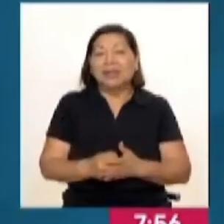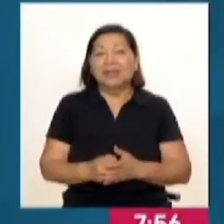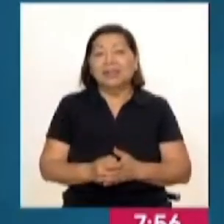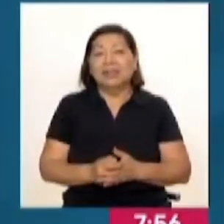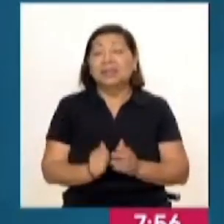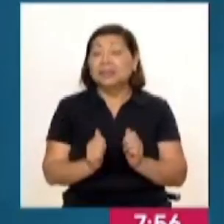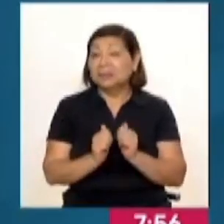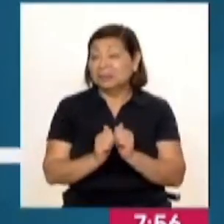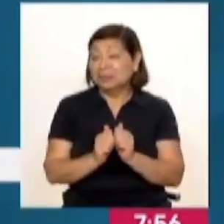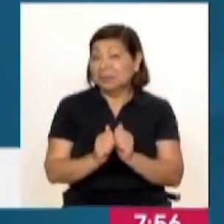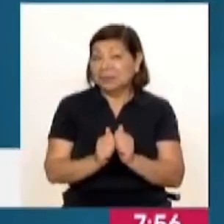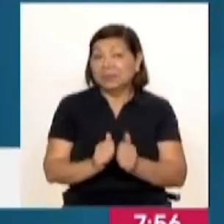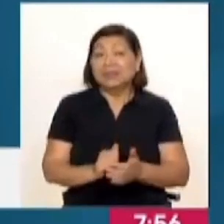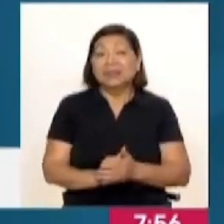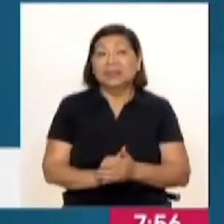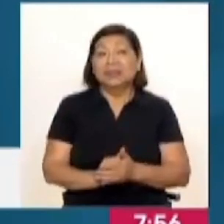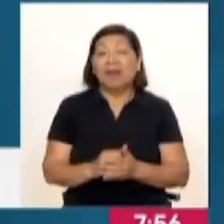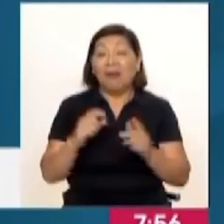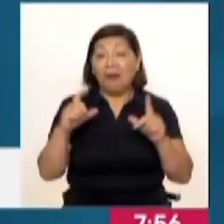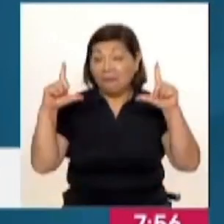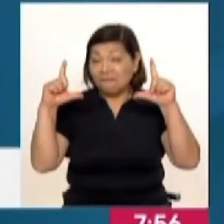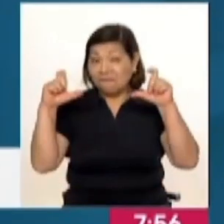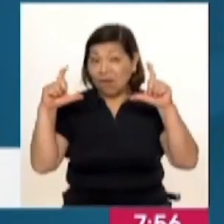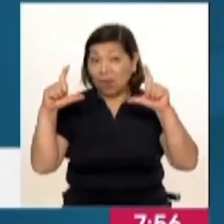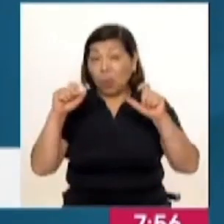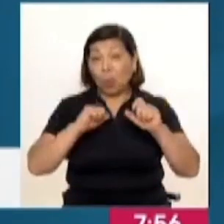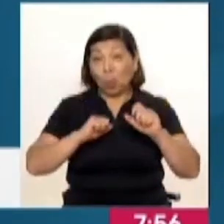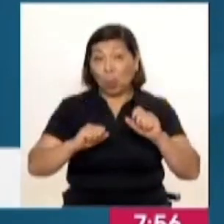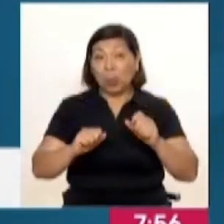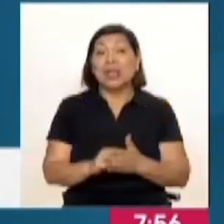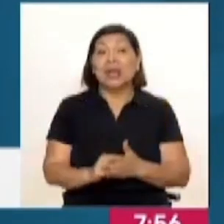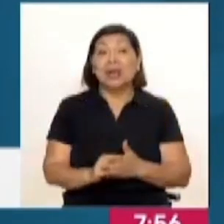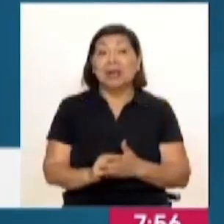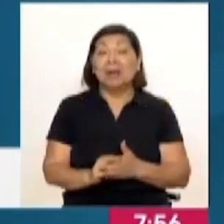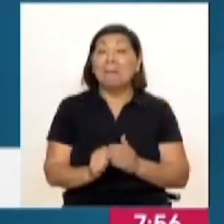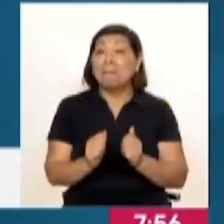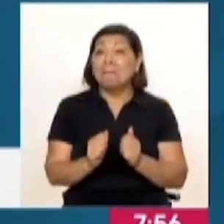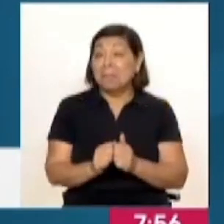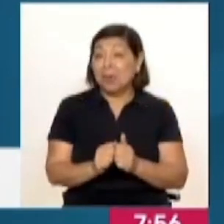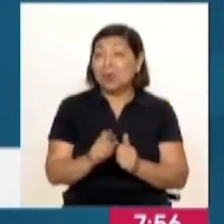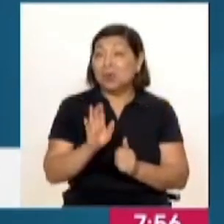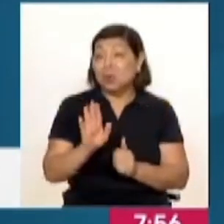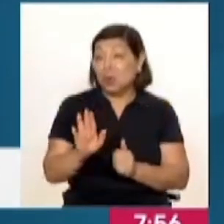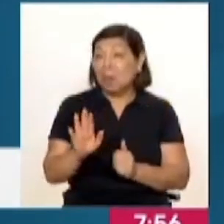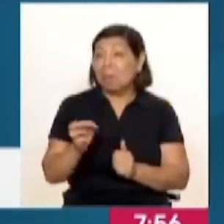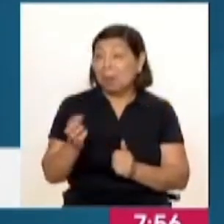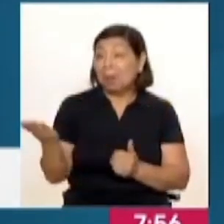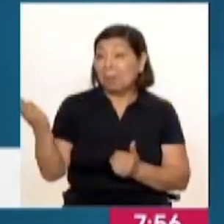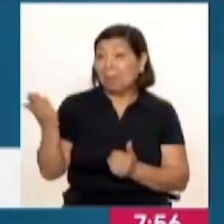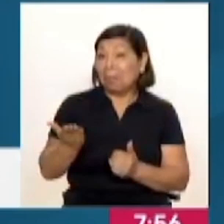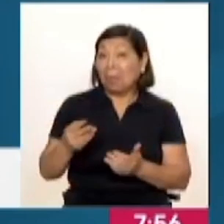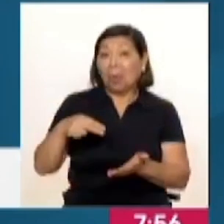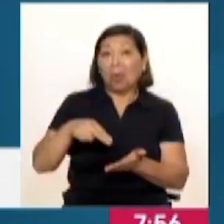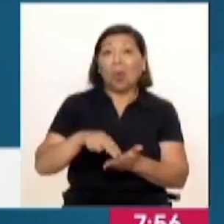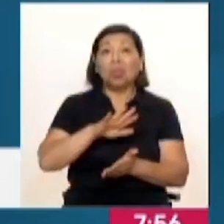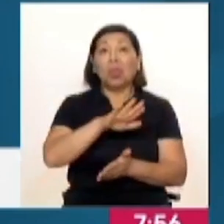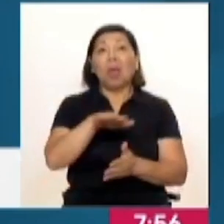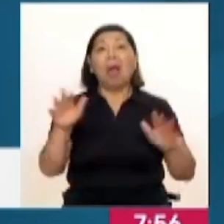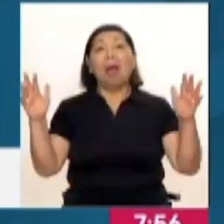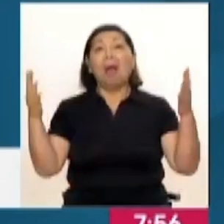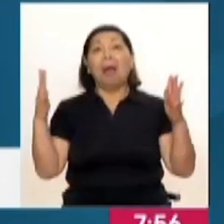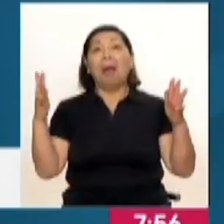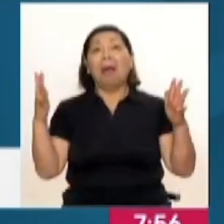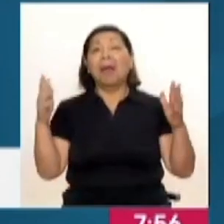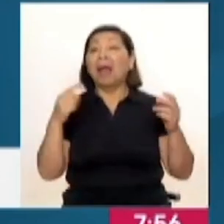acompañando el hilo de Twitter de varias fotos El hijo del nuevo inmortal cuenta que Mario Vargas llosa fue recibido de pie por todos los miembros